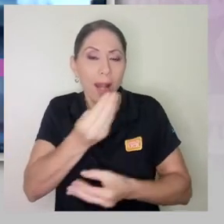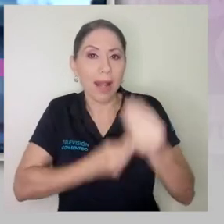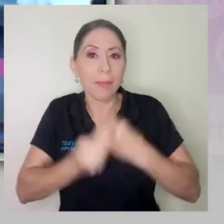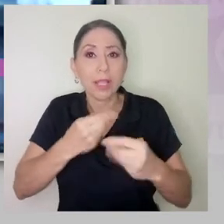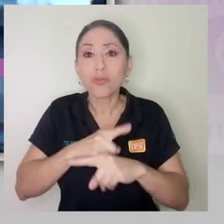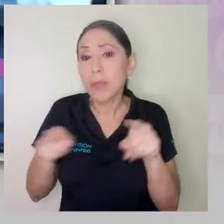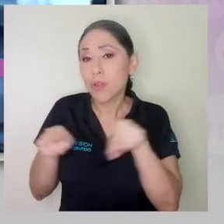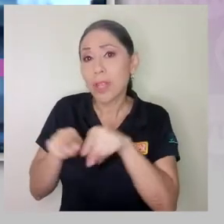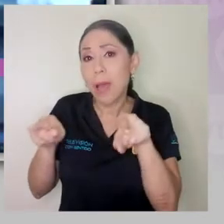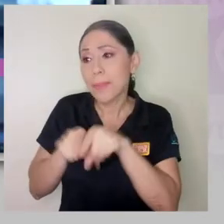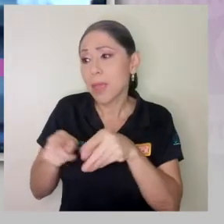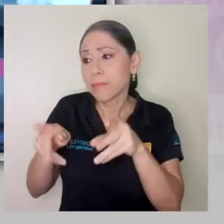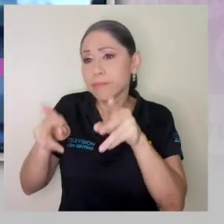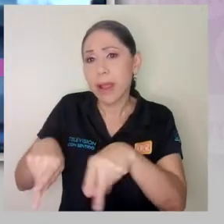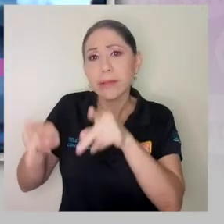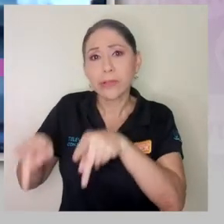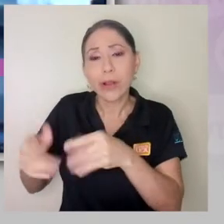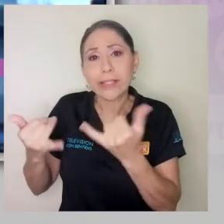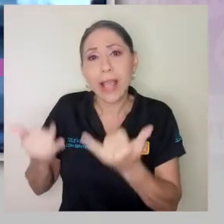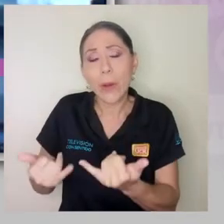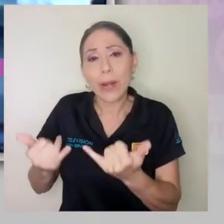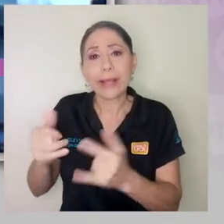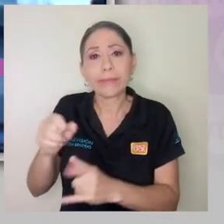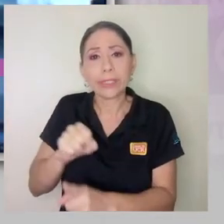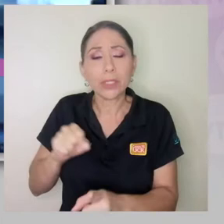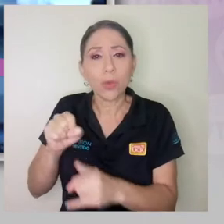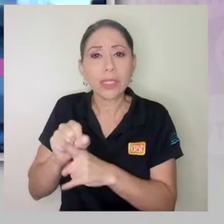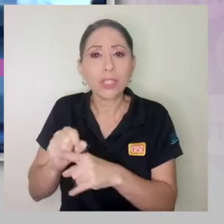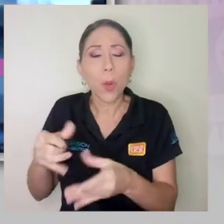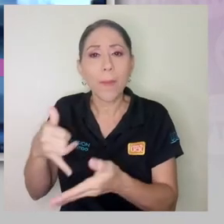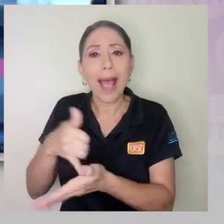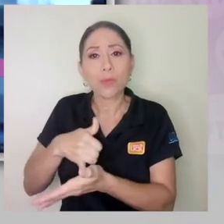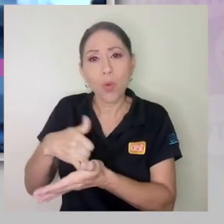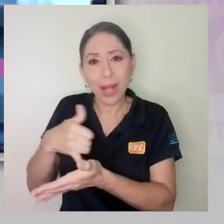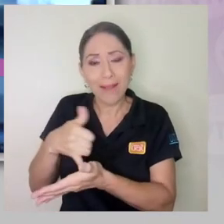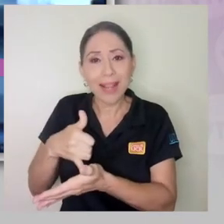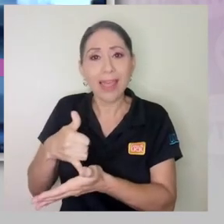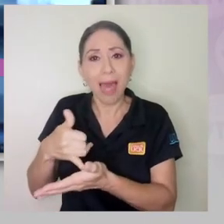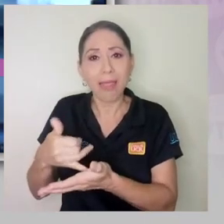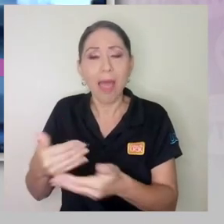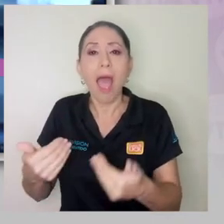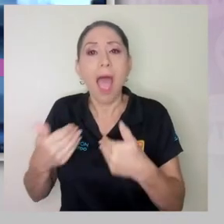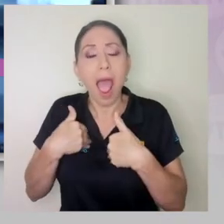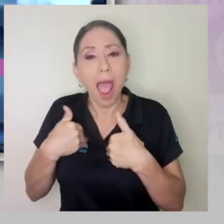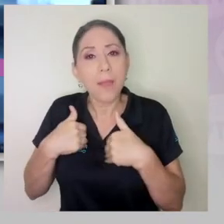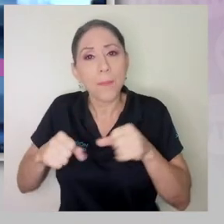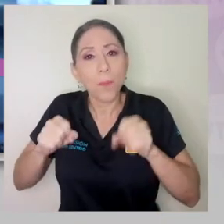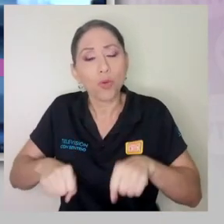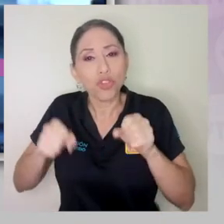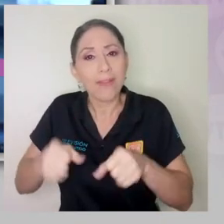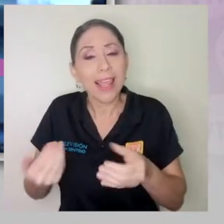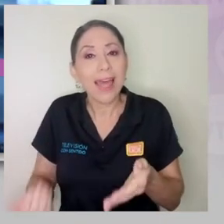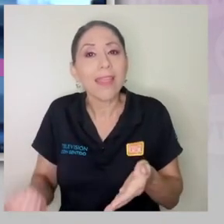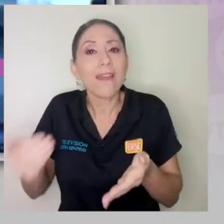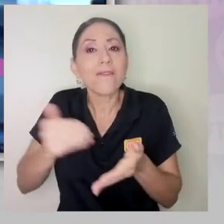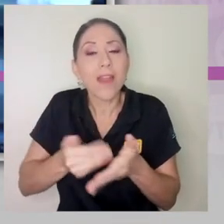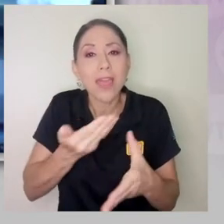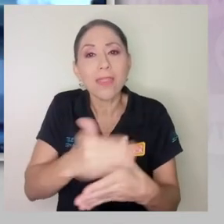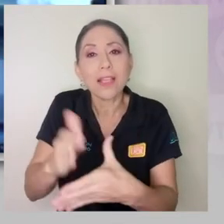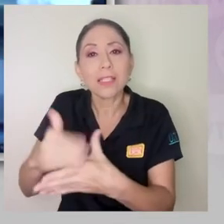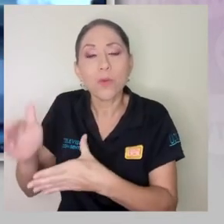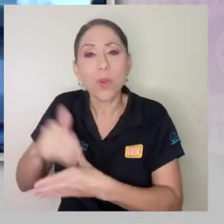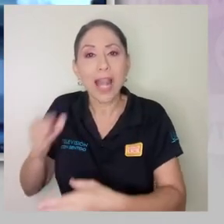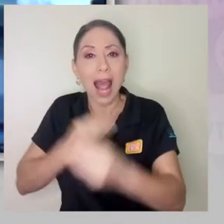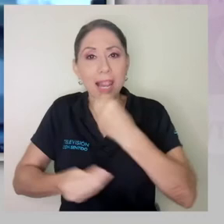están un poco en situación más de vulnerabilidad, donde existe la posibilidad de redistribuir alimentos, pero esto no quita que también